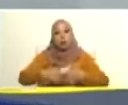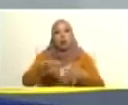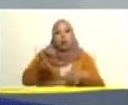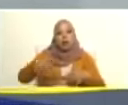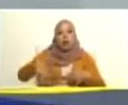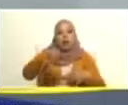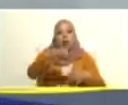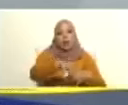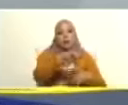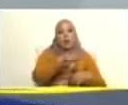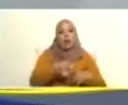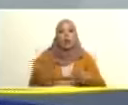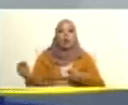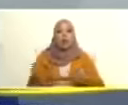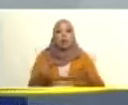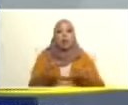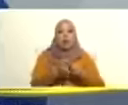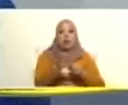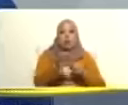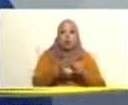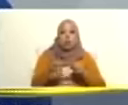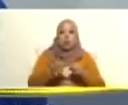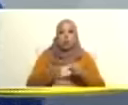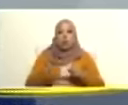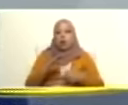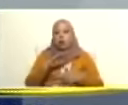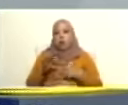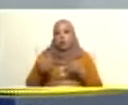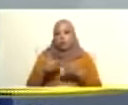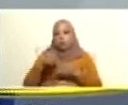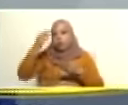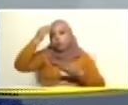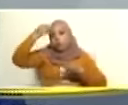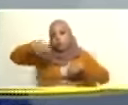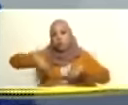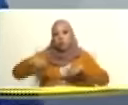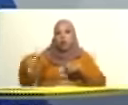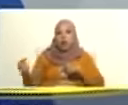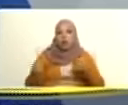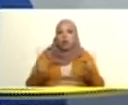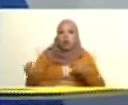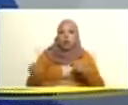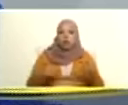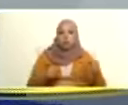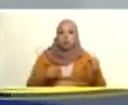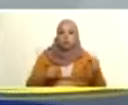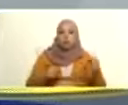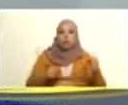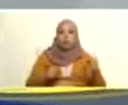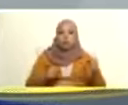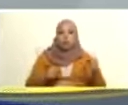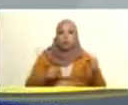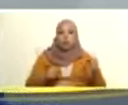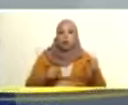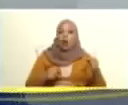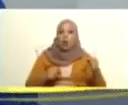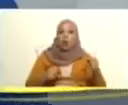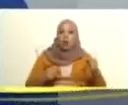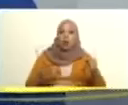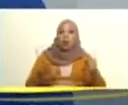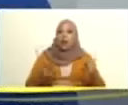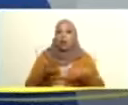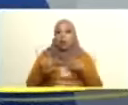y municipios. Nos pusimos todos de acuerdo después de varias discusiones y aquí es ganar,